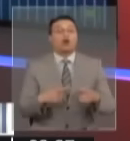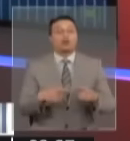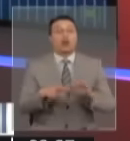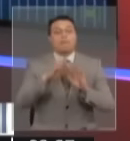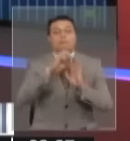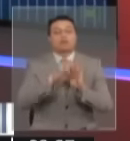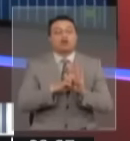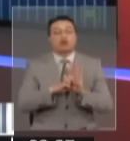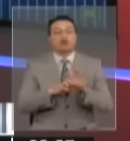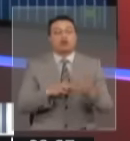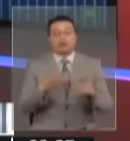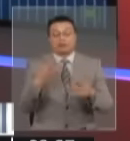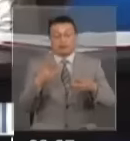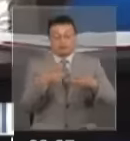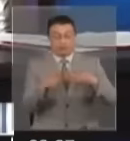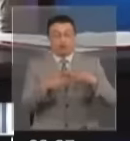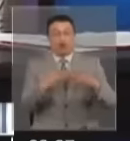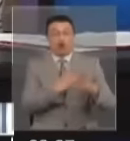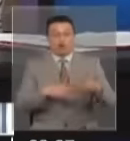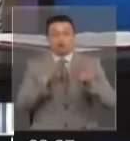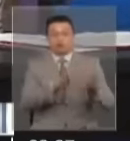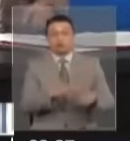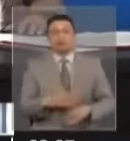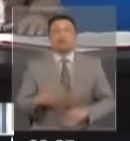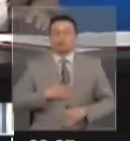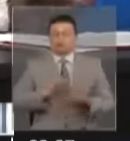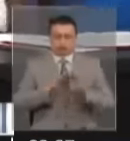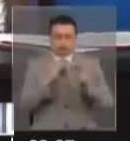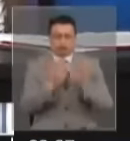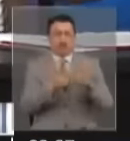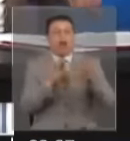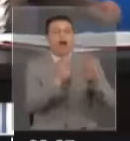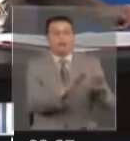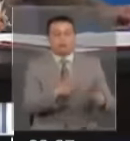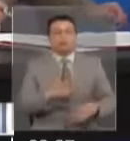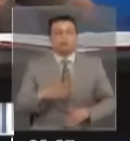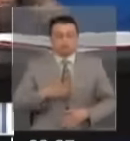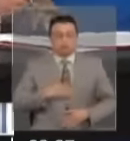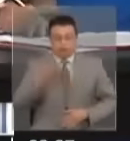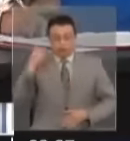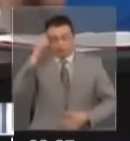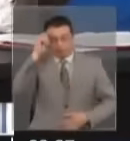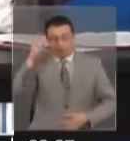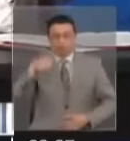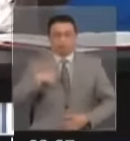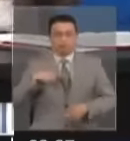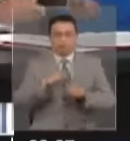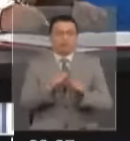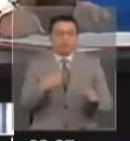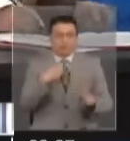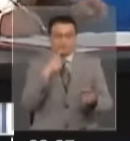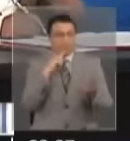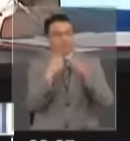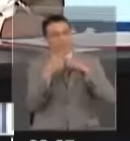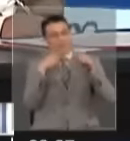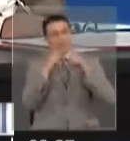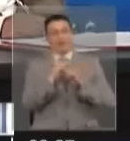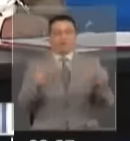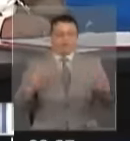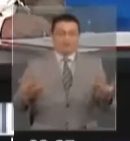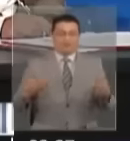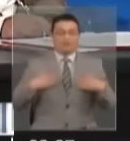proyecto de tres causales del gobierno? Absolutamente a favor, fue una de las gestoras del proyecto, así que no podría decir que estoy en contra. Creo